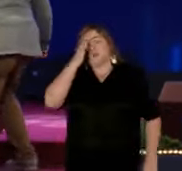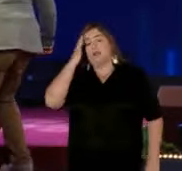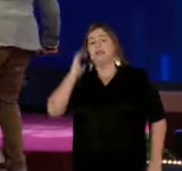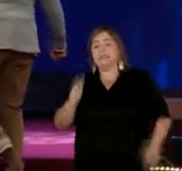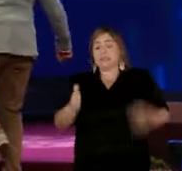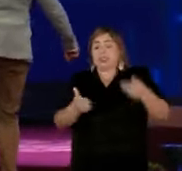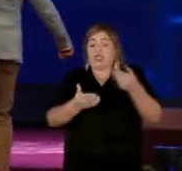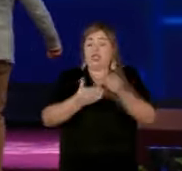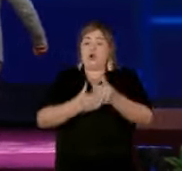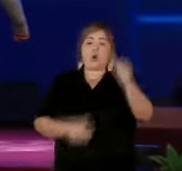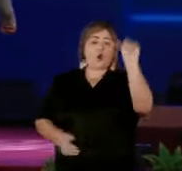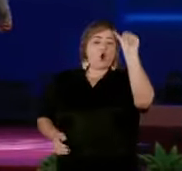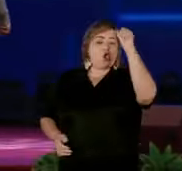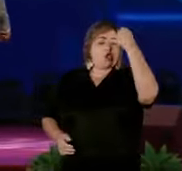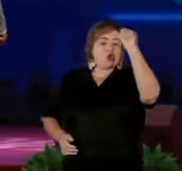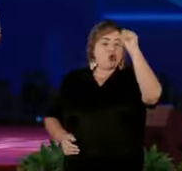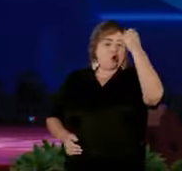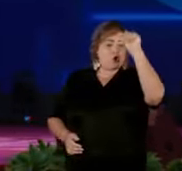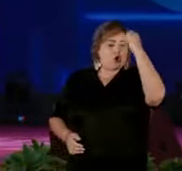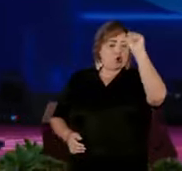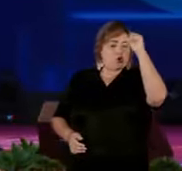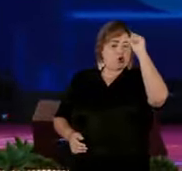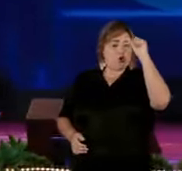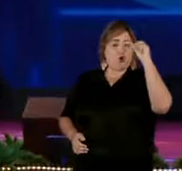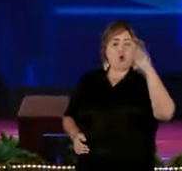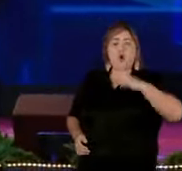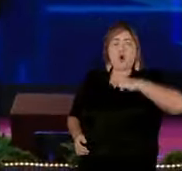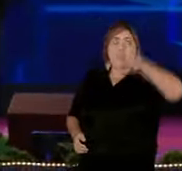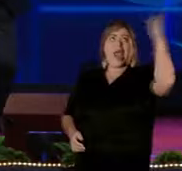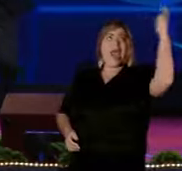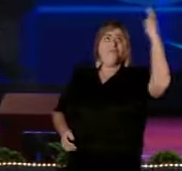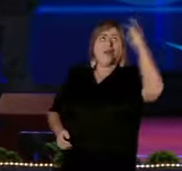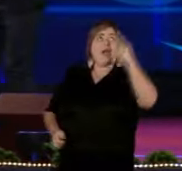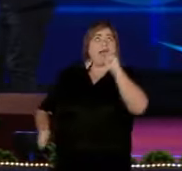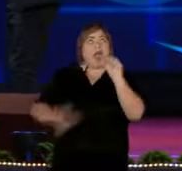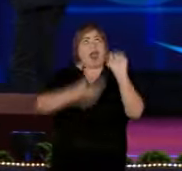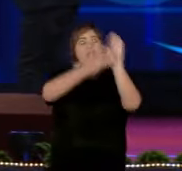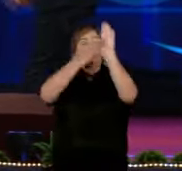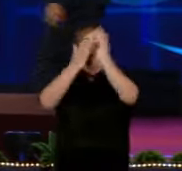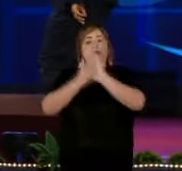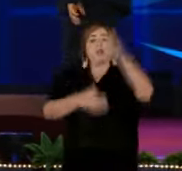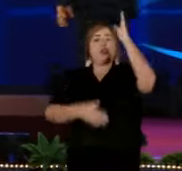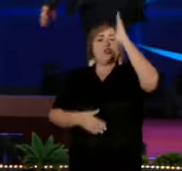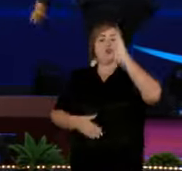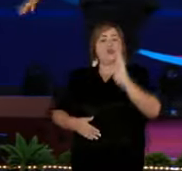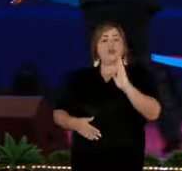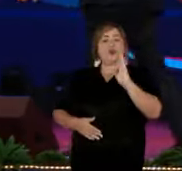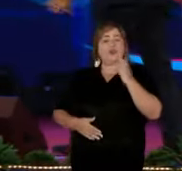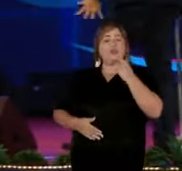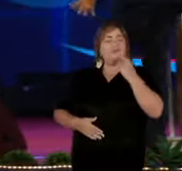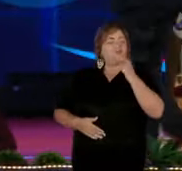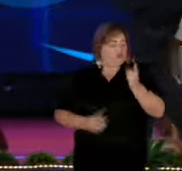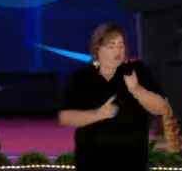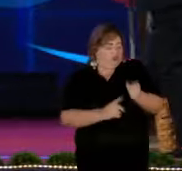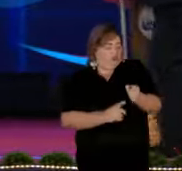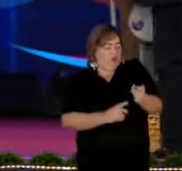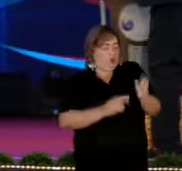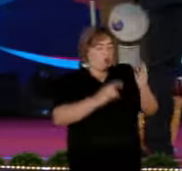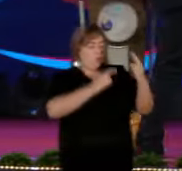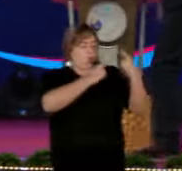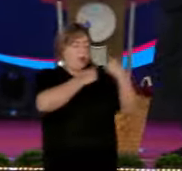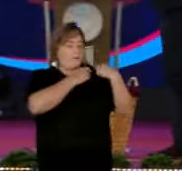el domingo, Rafa, alaba lo que vive. Rafa, y si llegó el domingo, ¿qué te toca hacer a ti, Rafa, el